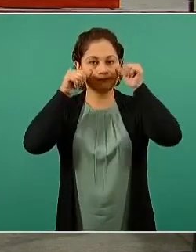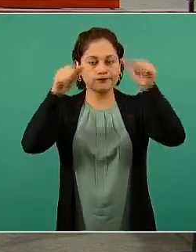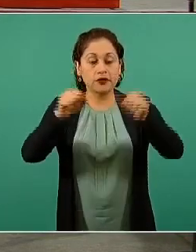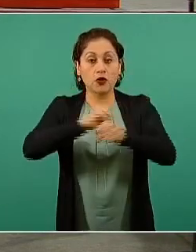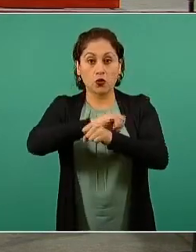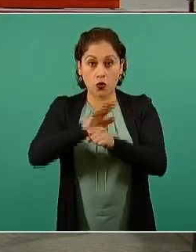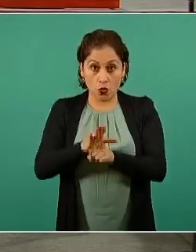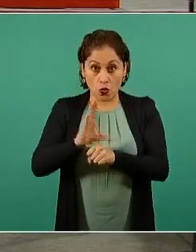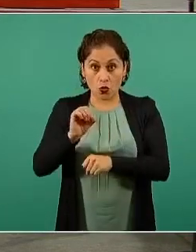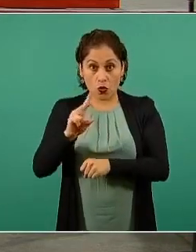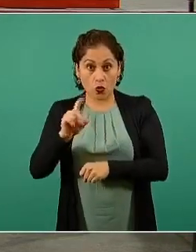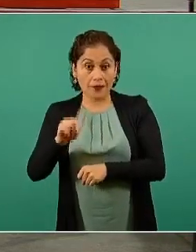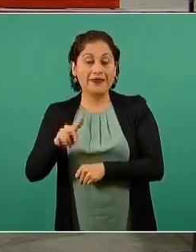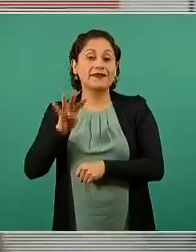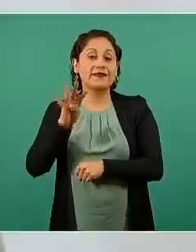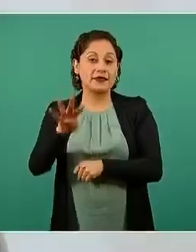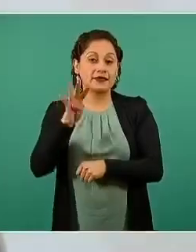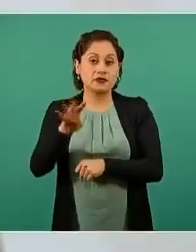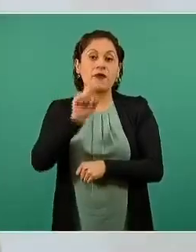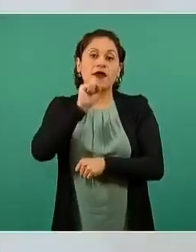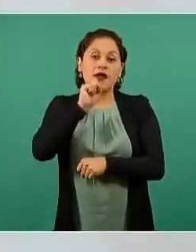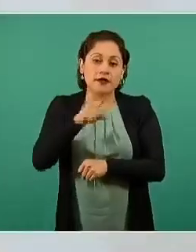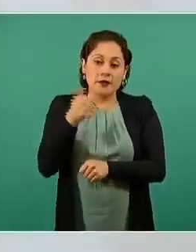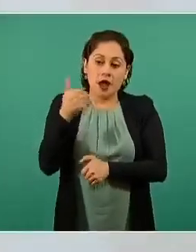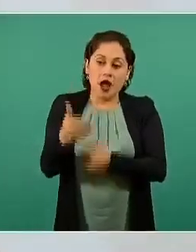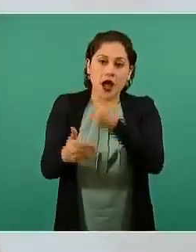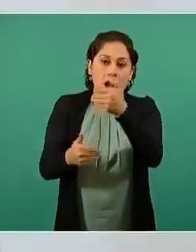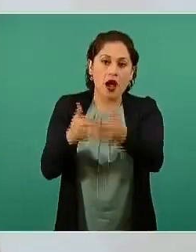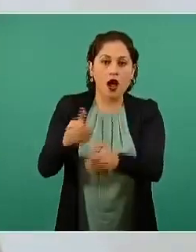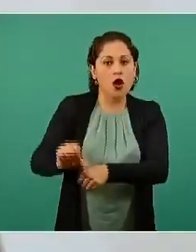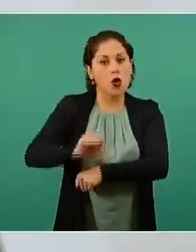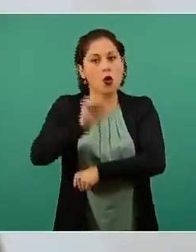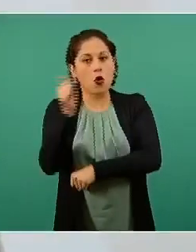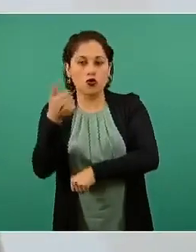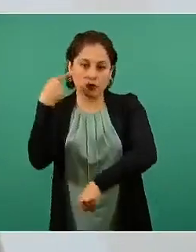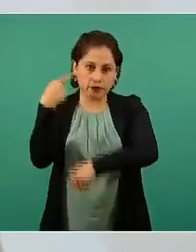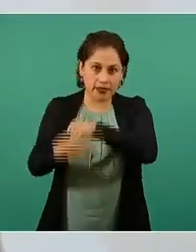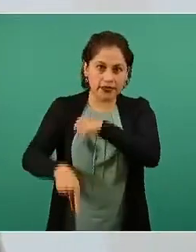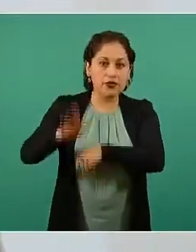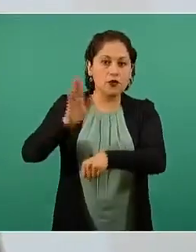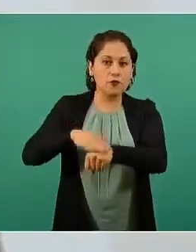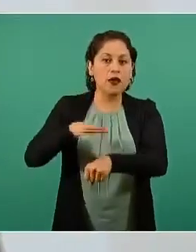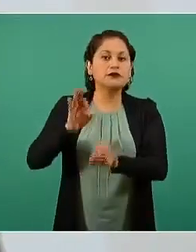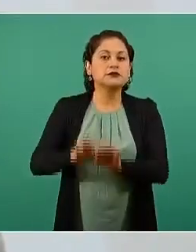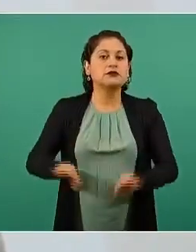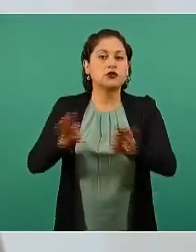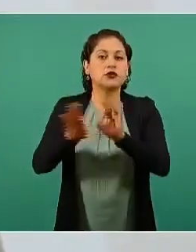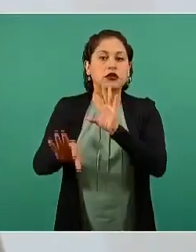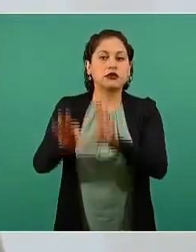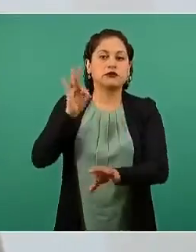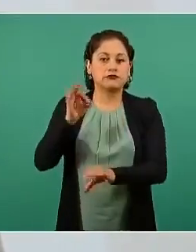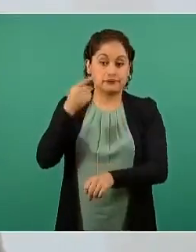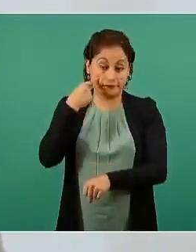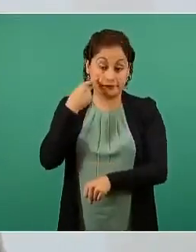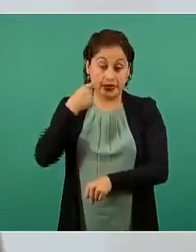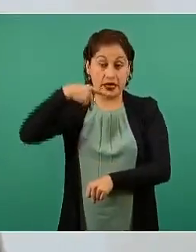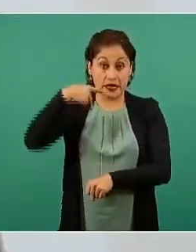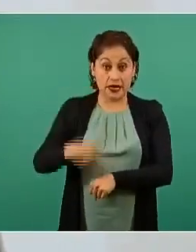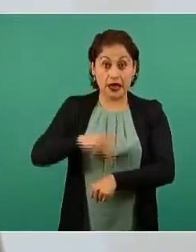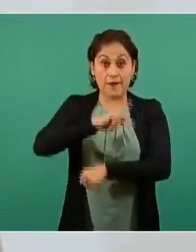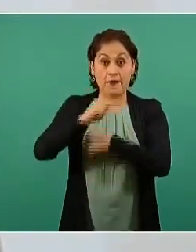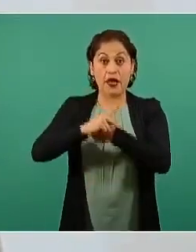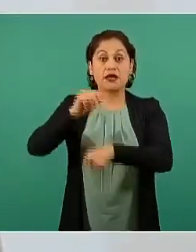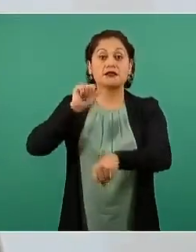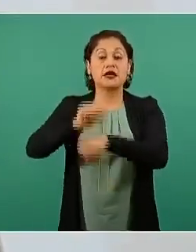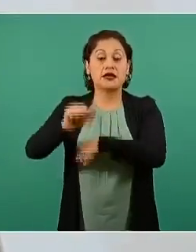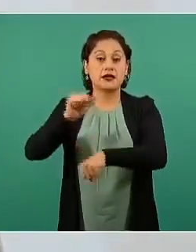están construyendo también la evidencia en relación a cuáles son los factores de riesgo más importantes. Sin lugar a dudas, en Argentina el 82% de los fallecidos